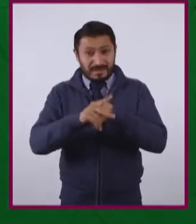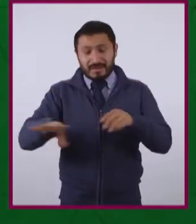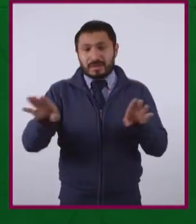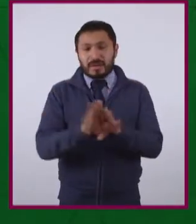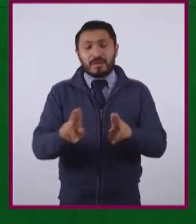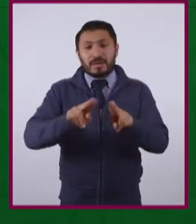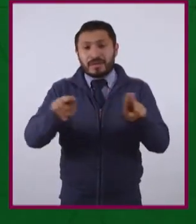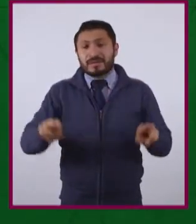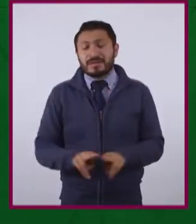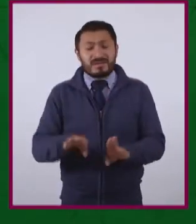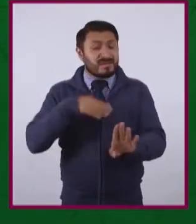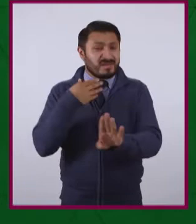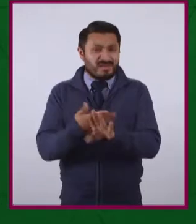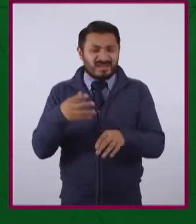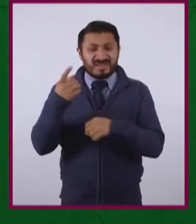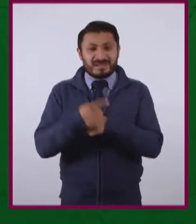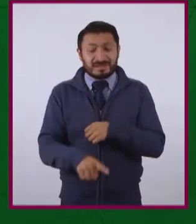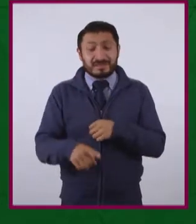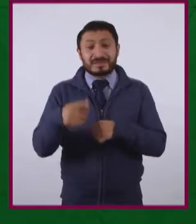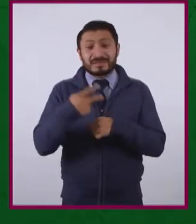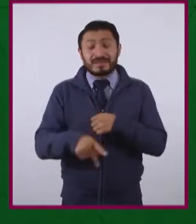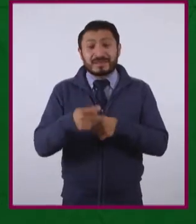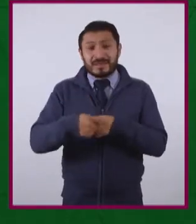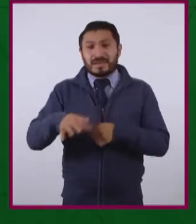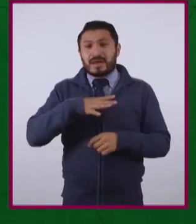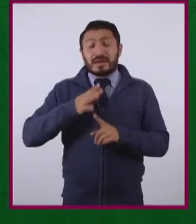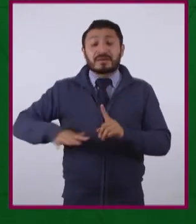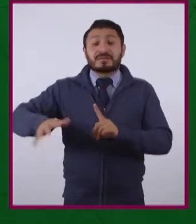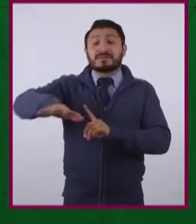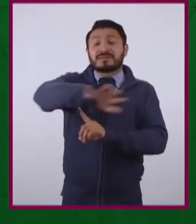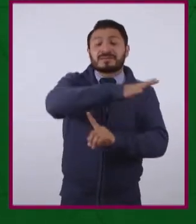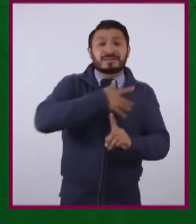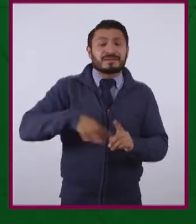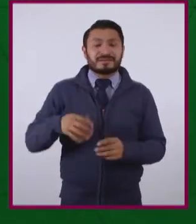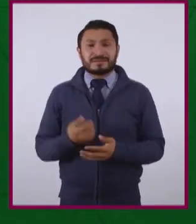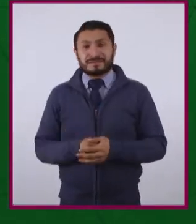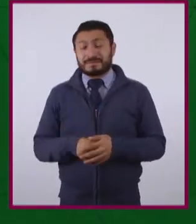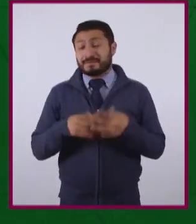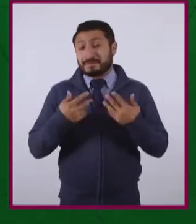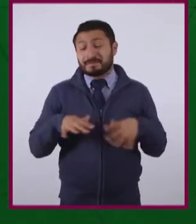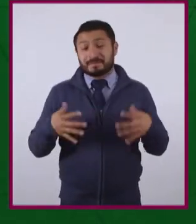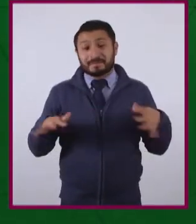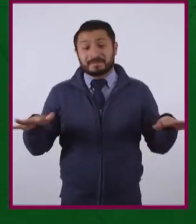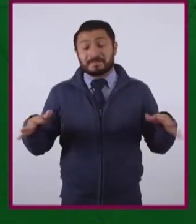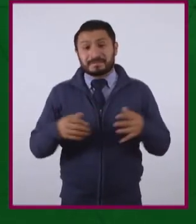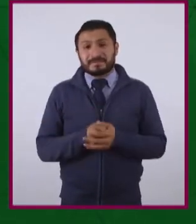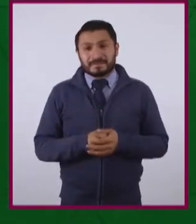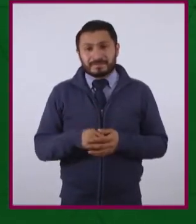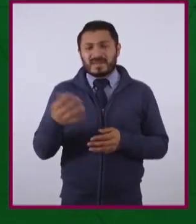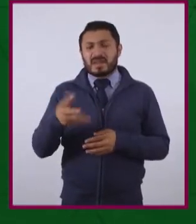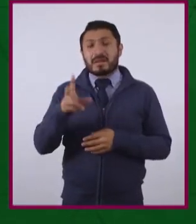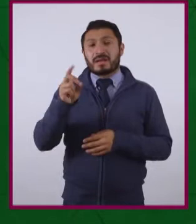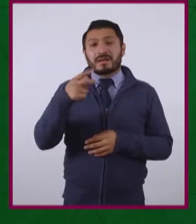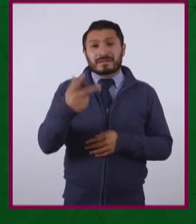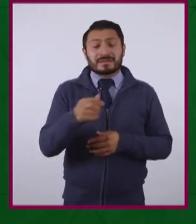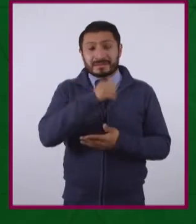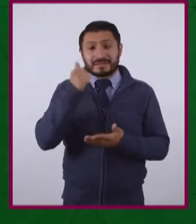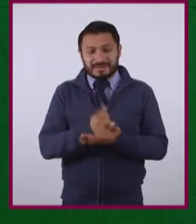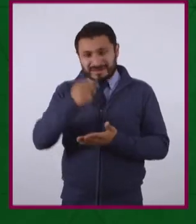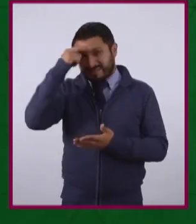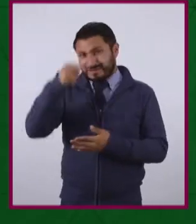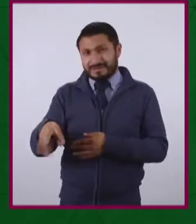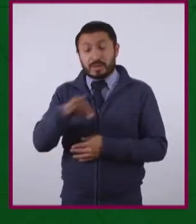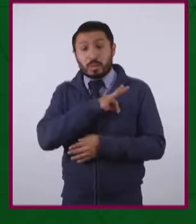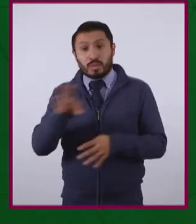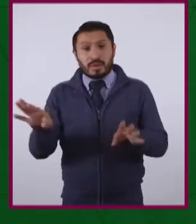afectadas debido a que se encuentra rodeado de costas alrededor de todo su territorio. Se estima que hay 38 ciudades de México